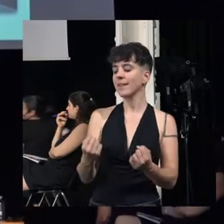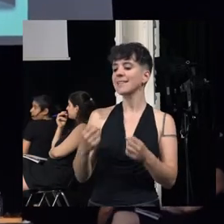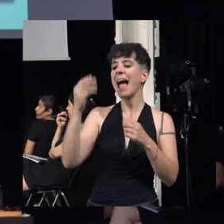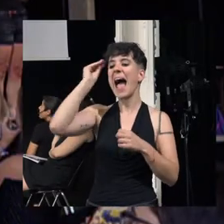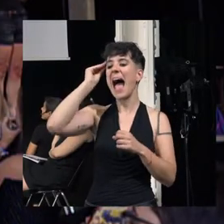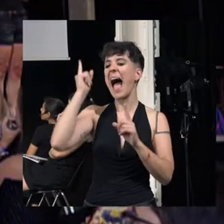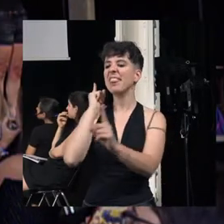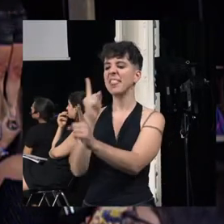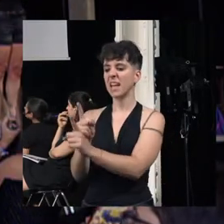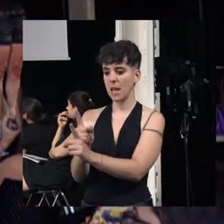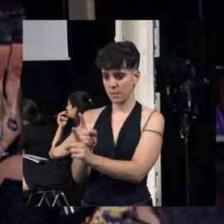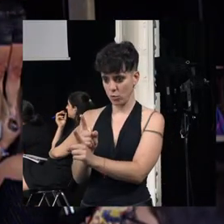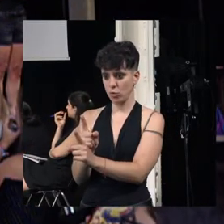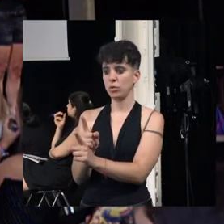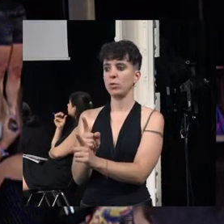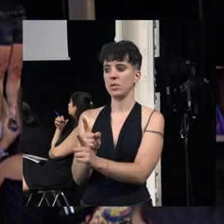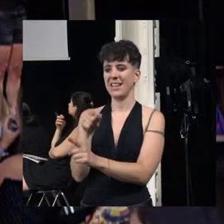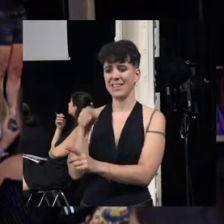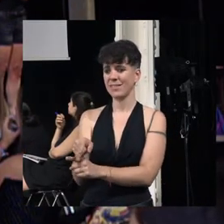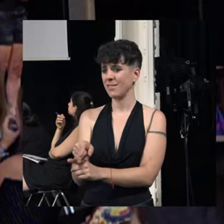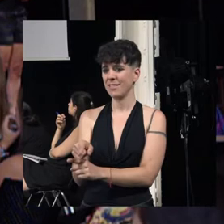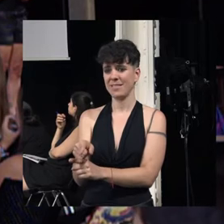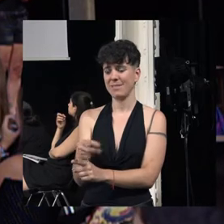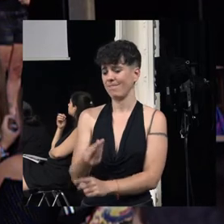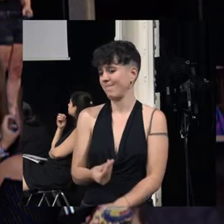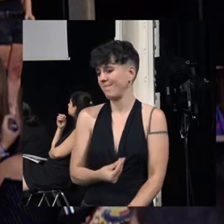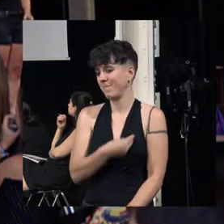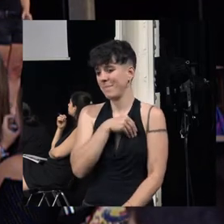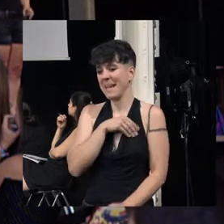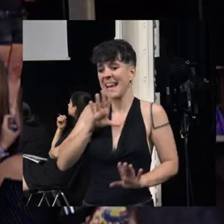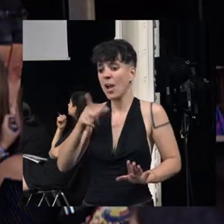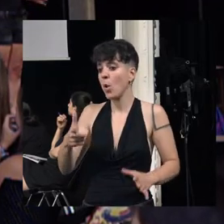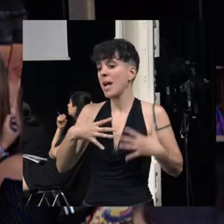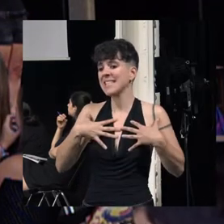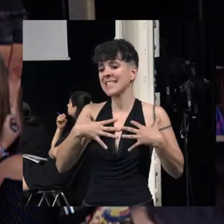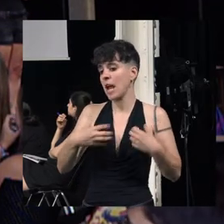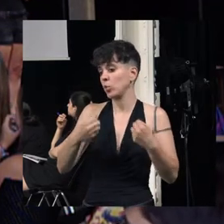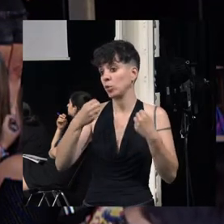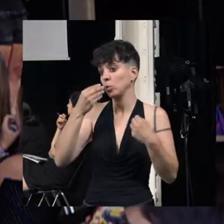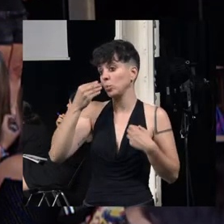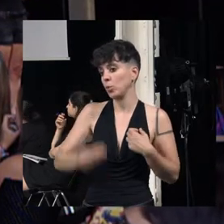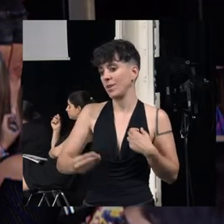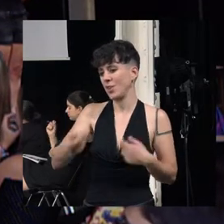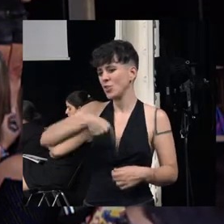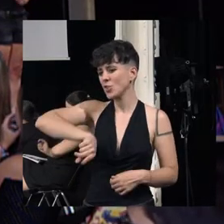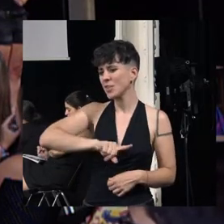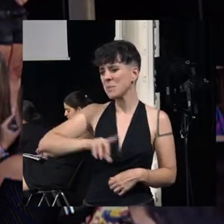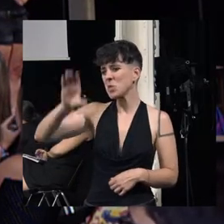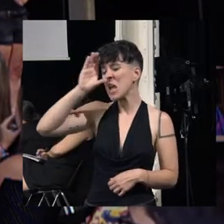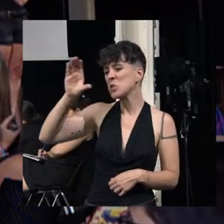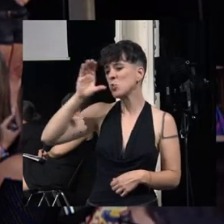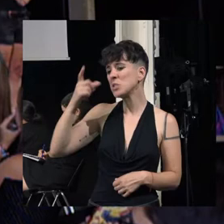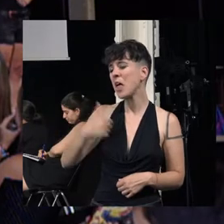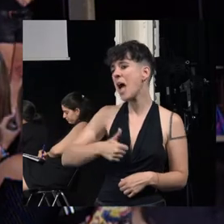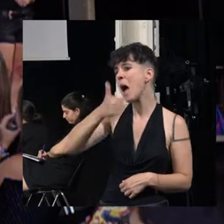antigitanismo, desgraciadamente, está con muy buena salud. Hemos tenido que oír, que soportar que el ministro de